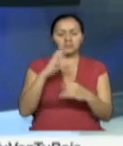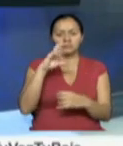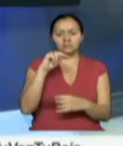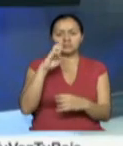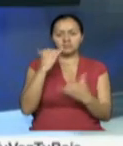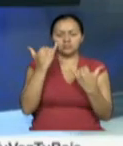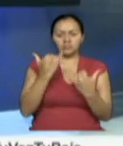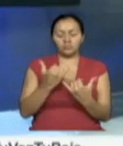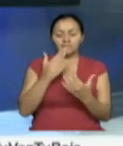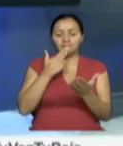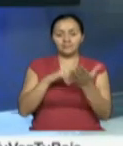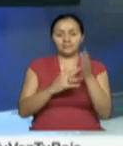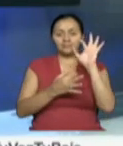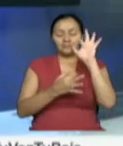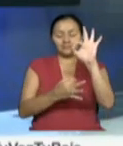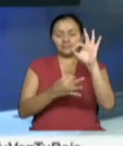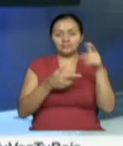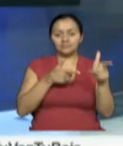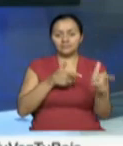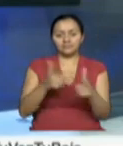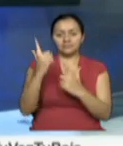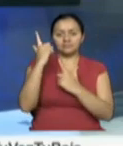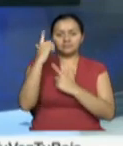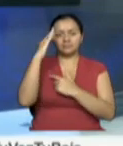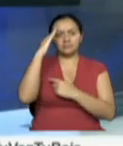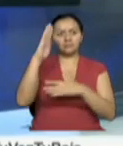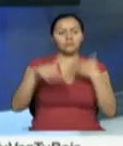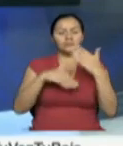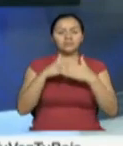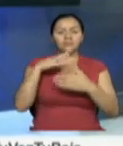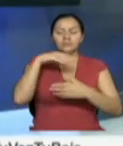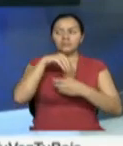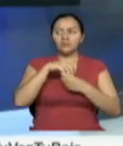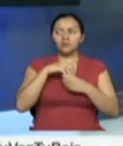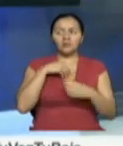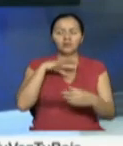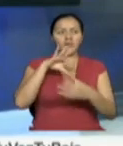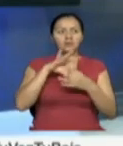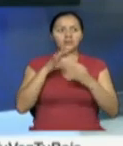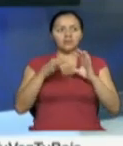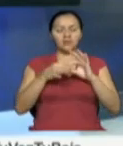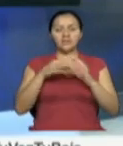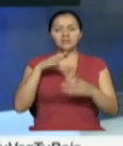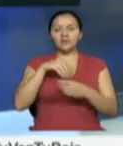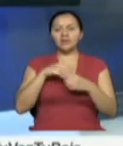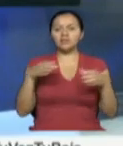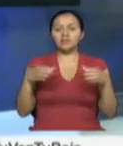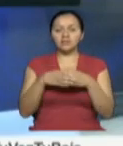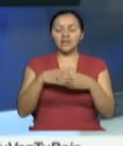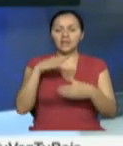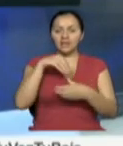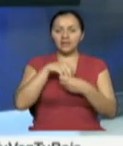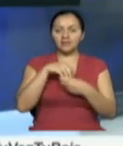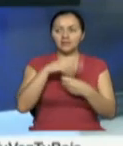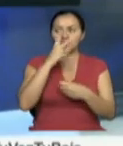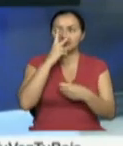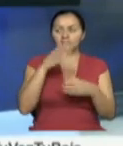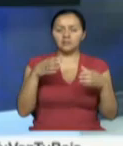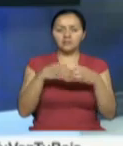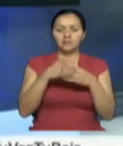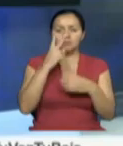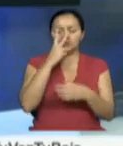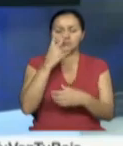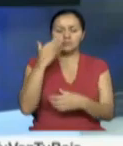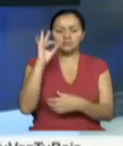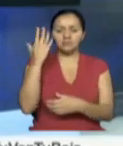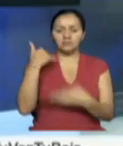comunicado, aclaró que las Fuerzas Armadas garantizaron la cadena de custodia del material electoral en los comicios del pasado 19 de febrero.